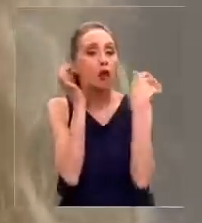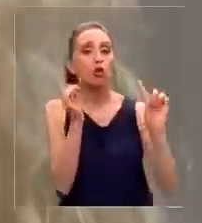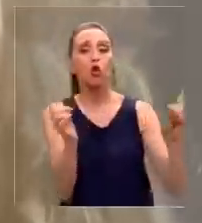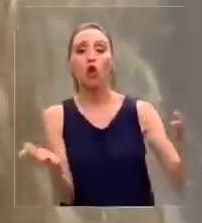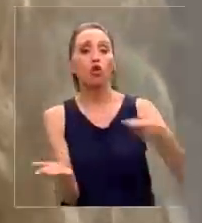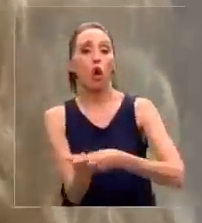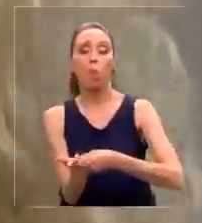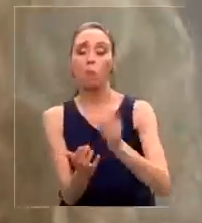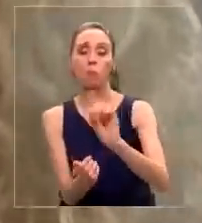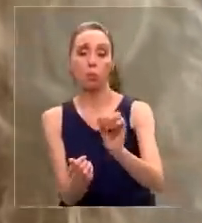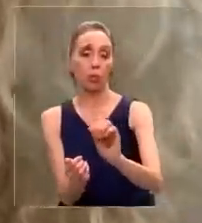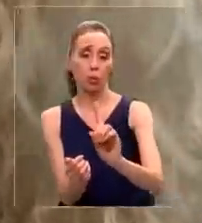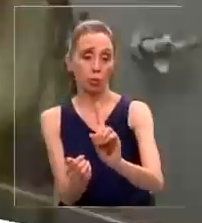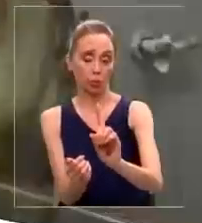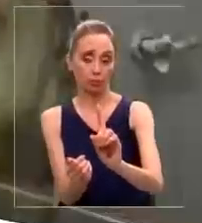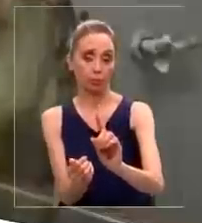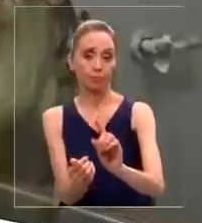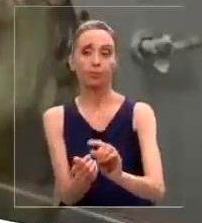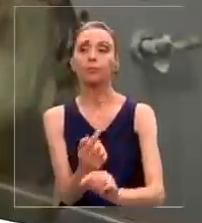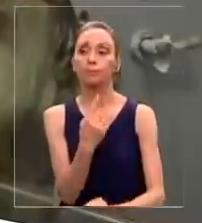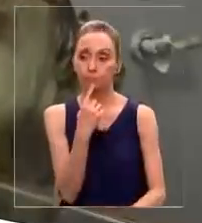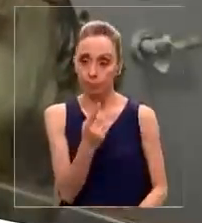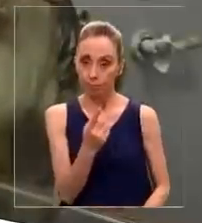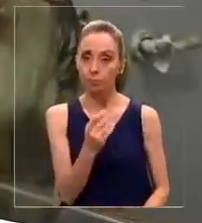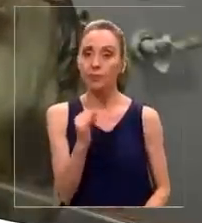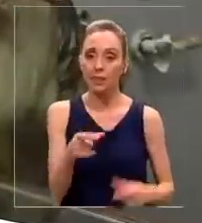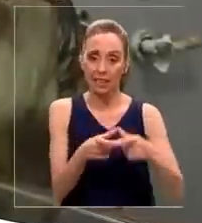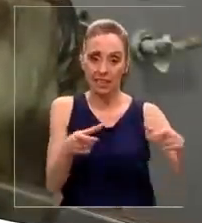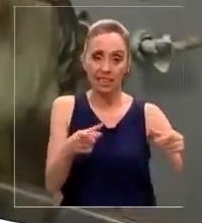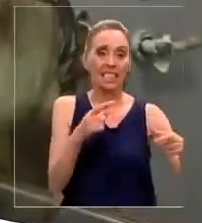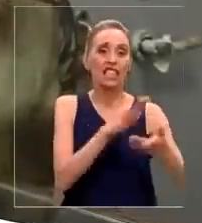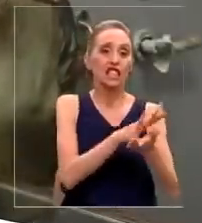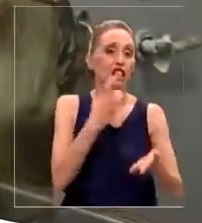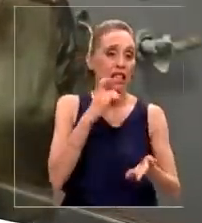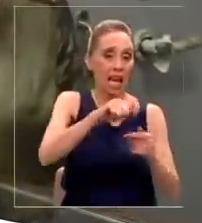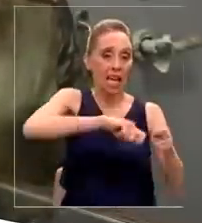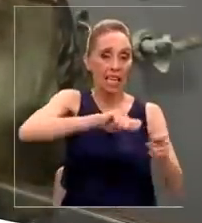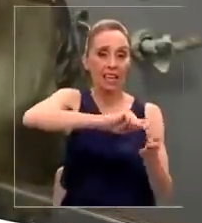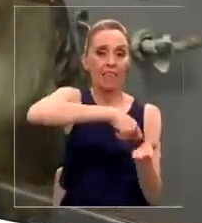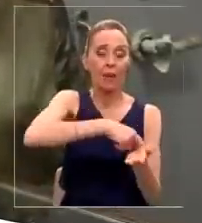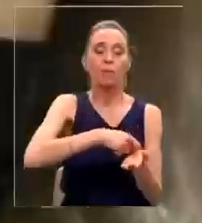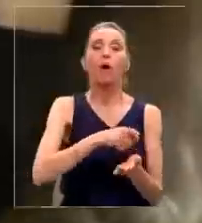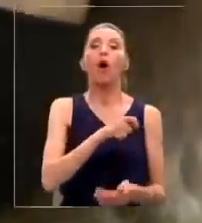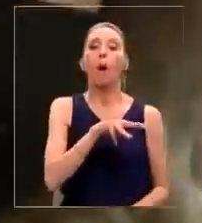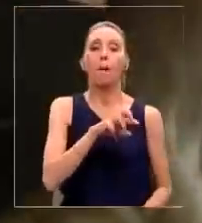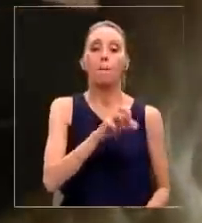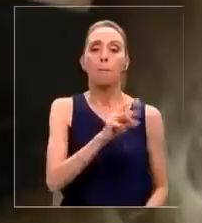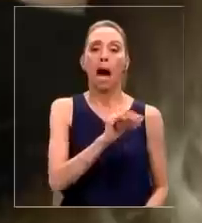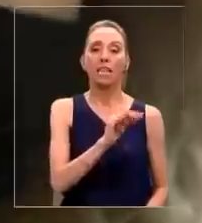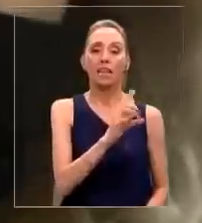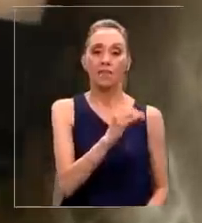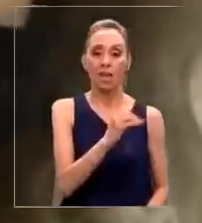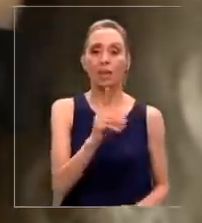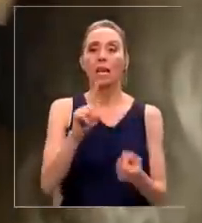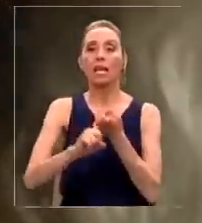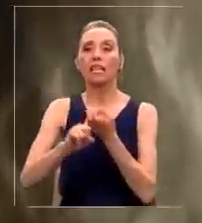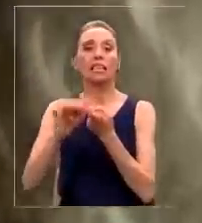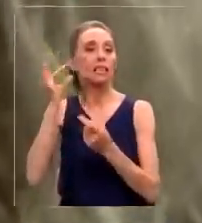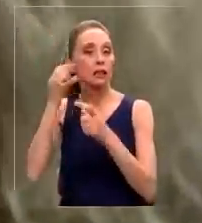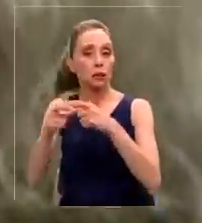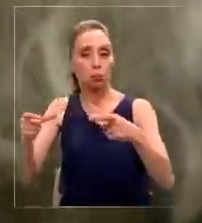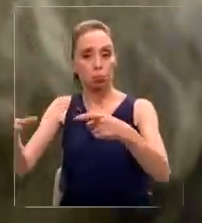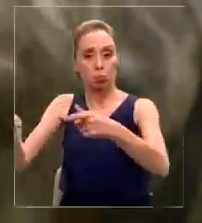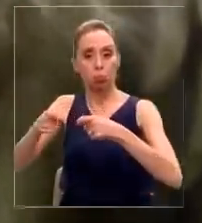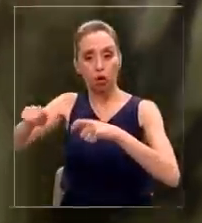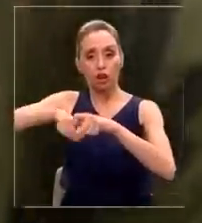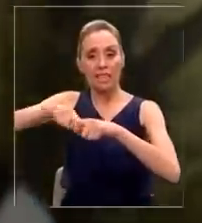concretó, pero sin embargo reconoce que tiene cheques de Marco Antonio López, Paribet y su esposa Tonka Tomisic. ¿Por